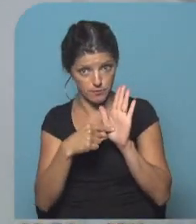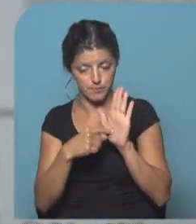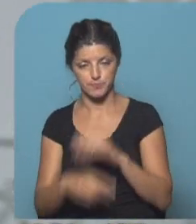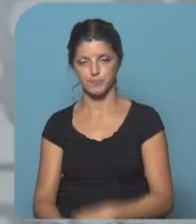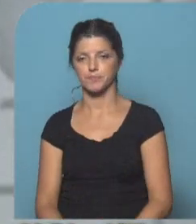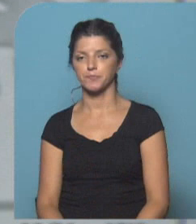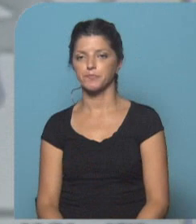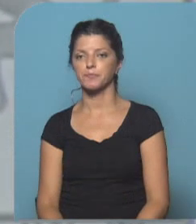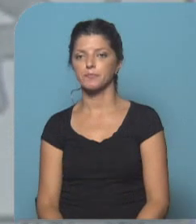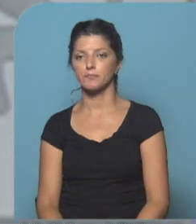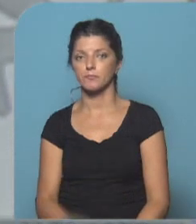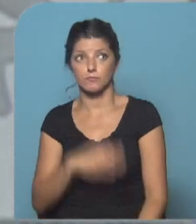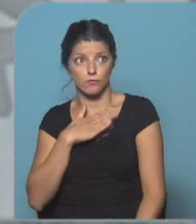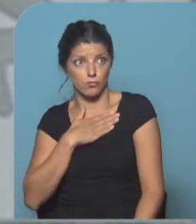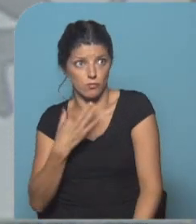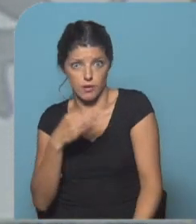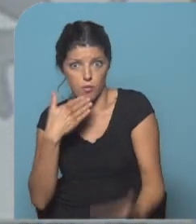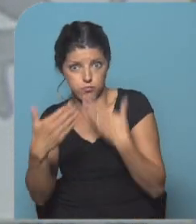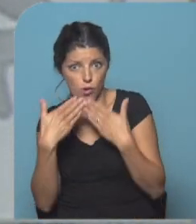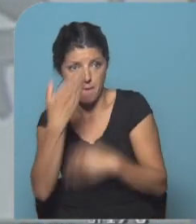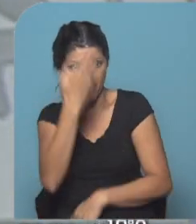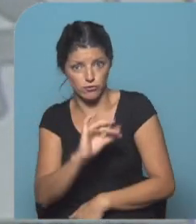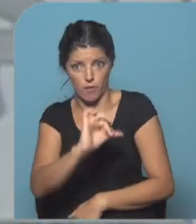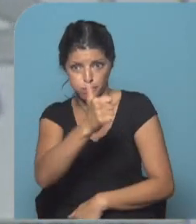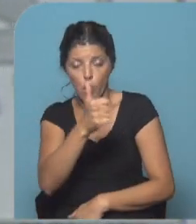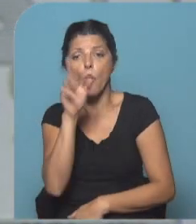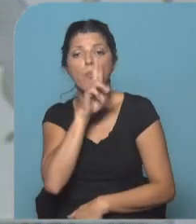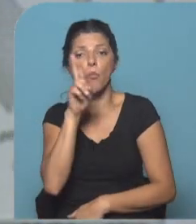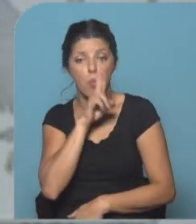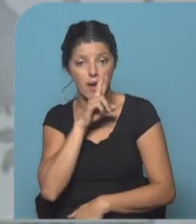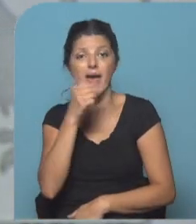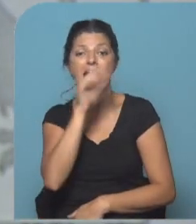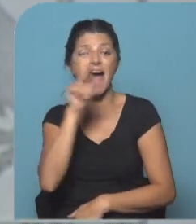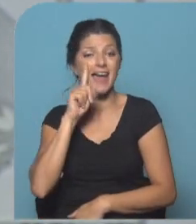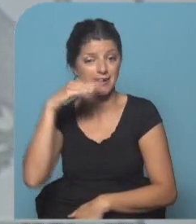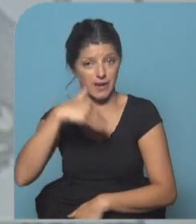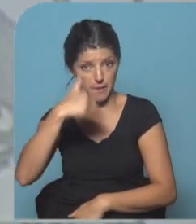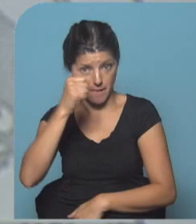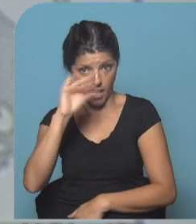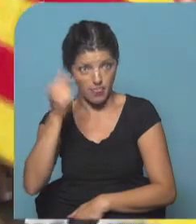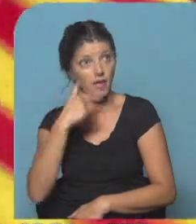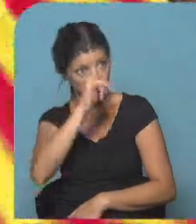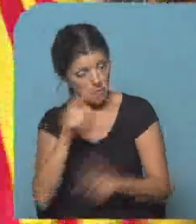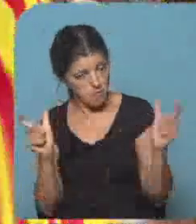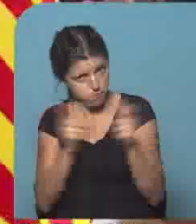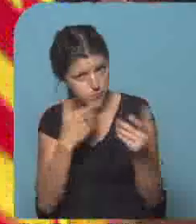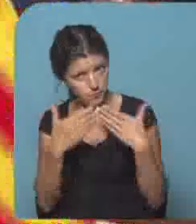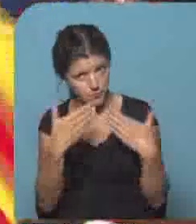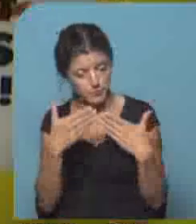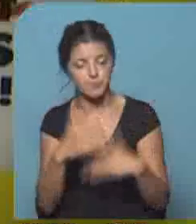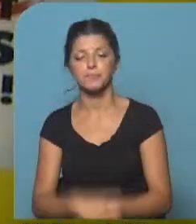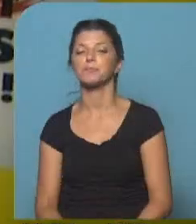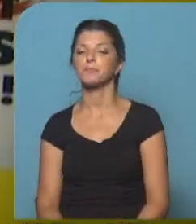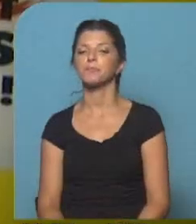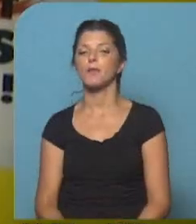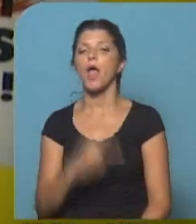Yo con quien tendría que sentarme es con quien ha ganado las elecciones, que es la señora Arrimadas. Adelante. 2 meses después